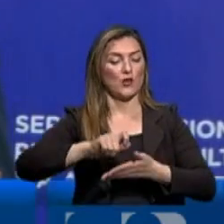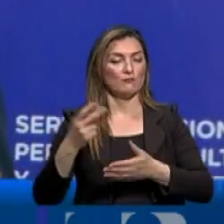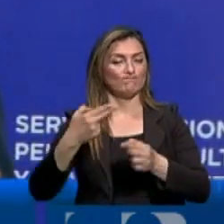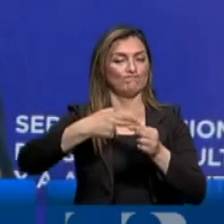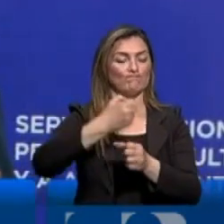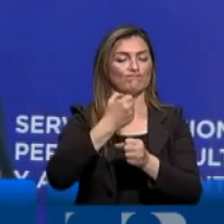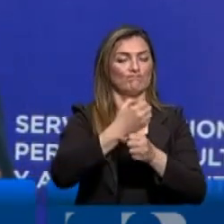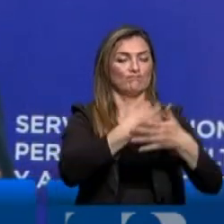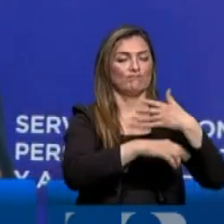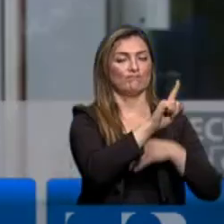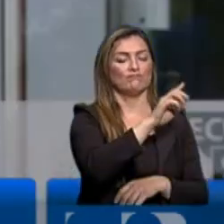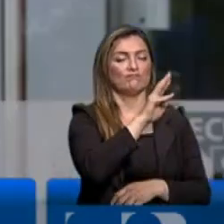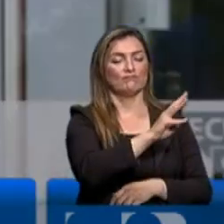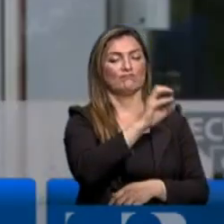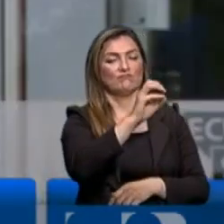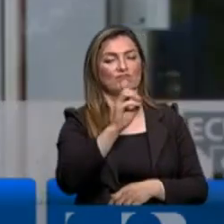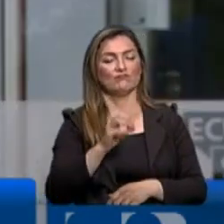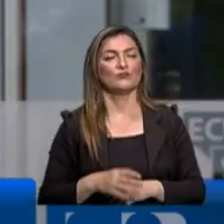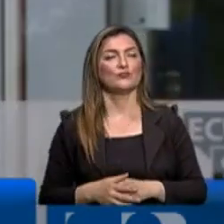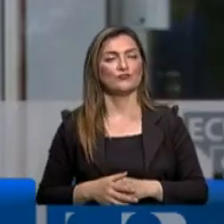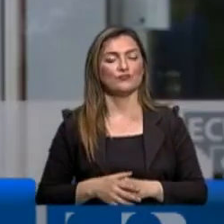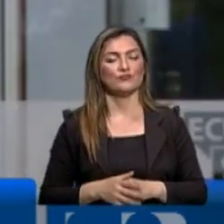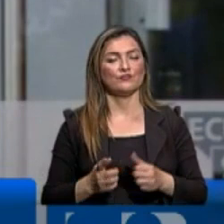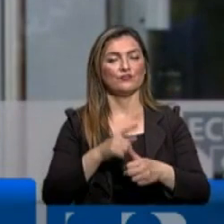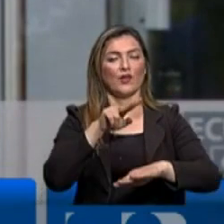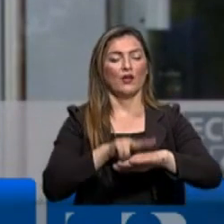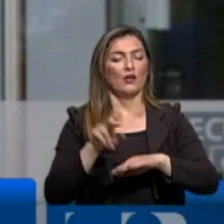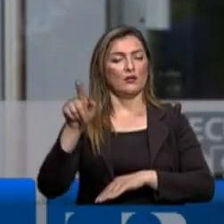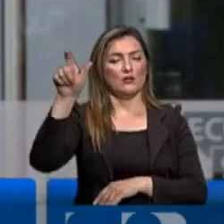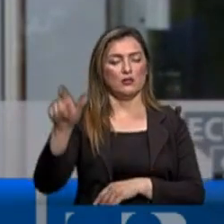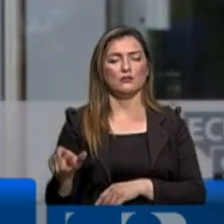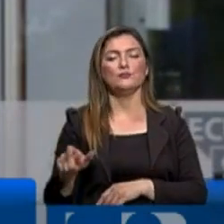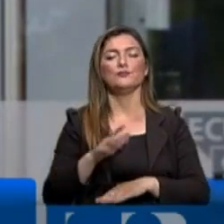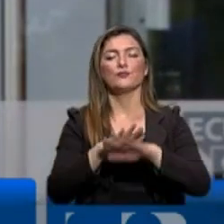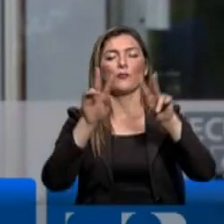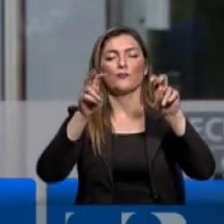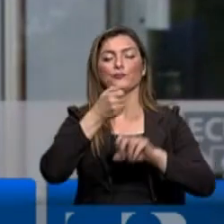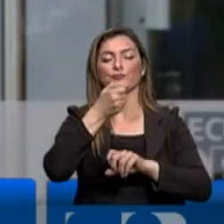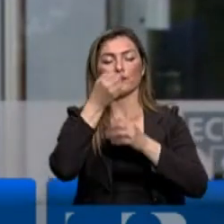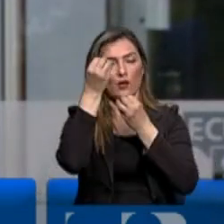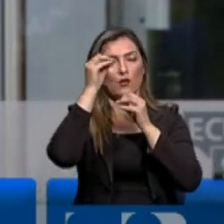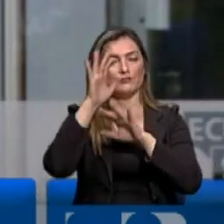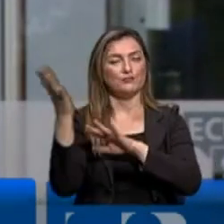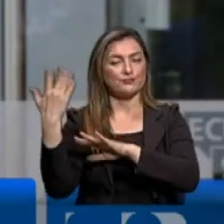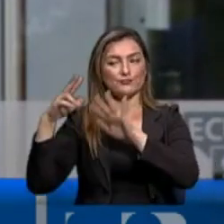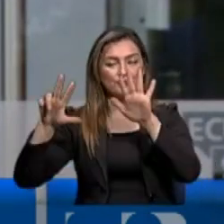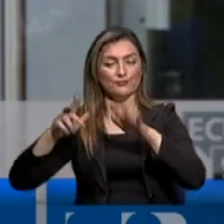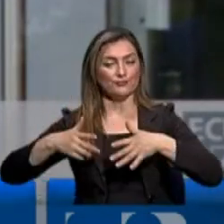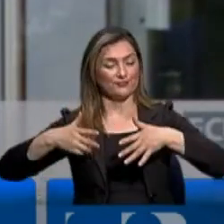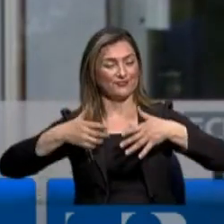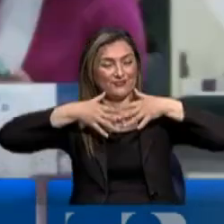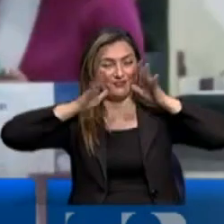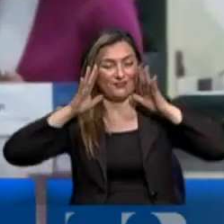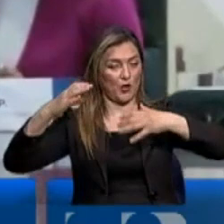los 1.600 que están en este momento. Y aunque esta es la primera vez que Ramírez habla frente a los medios después del 8 de diciembre, cuando